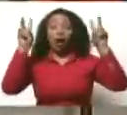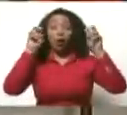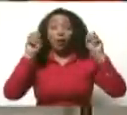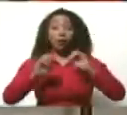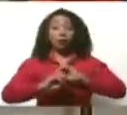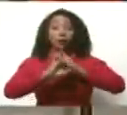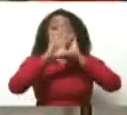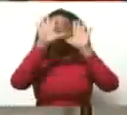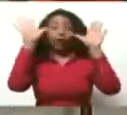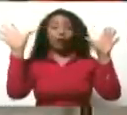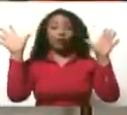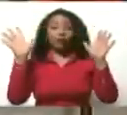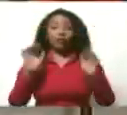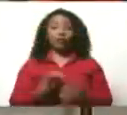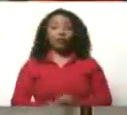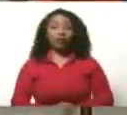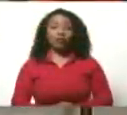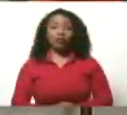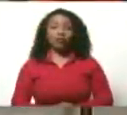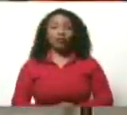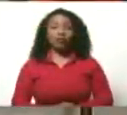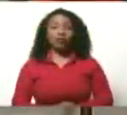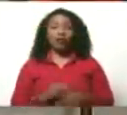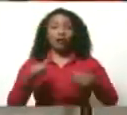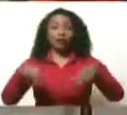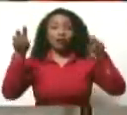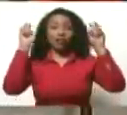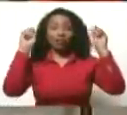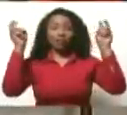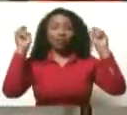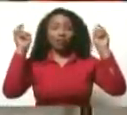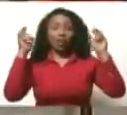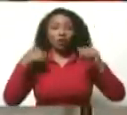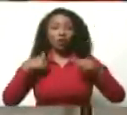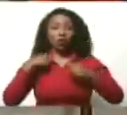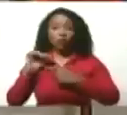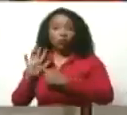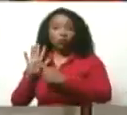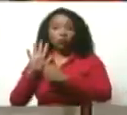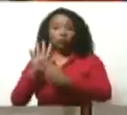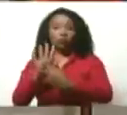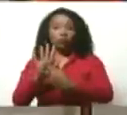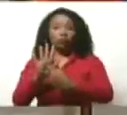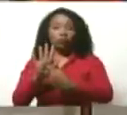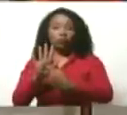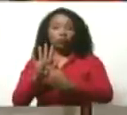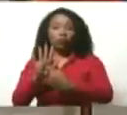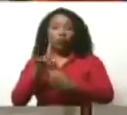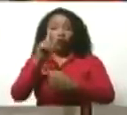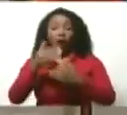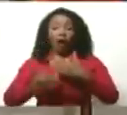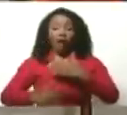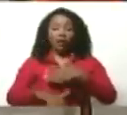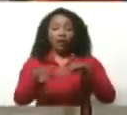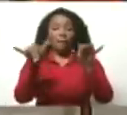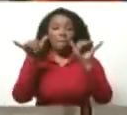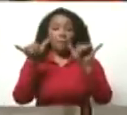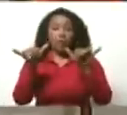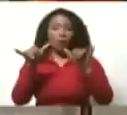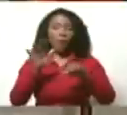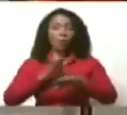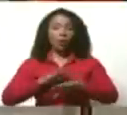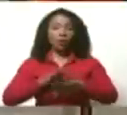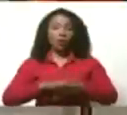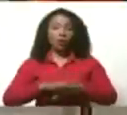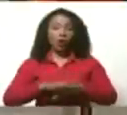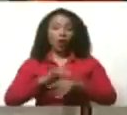revelaciones, en este caso concreto que vamos a presentar, un avance del mismo ocurrido